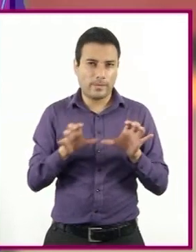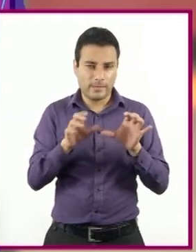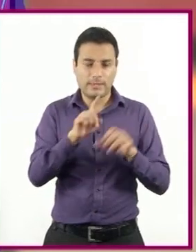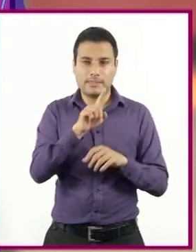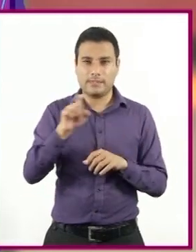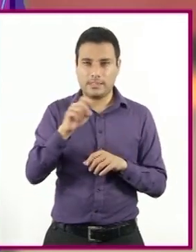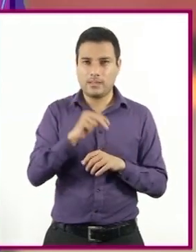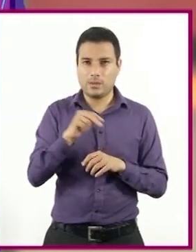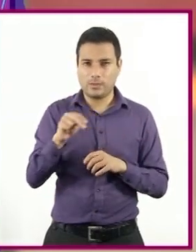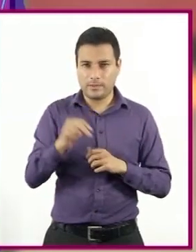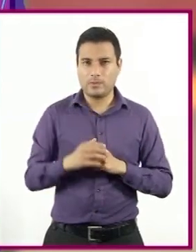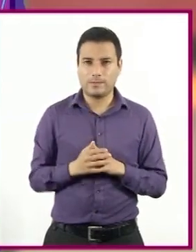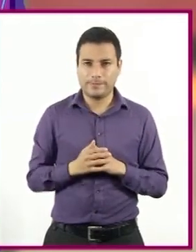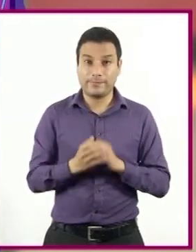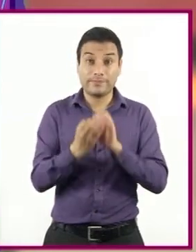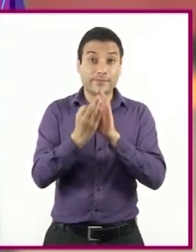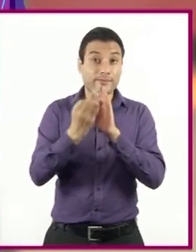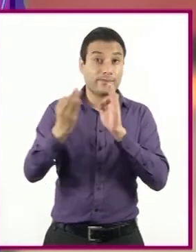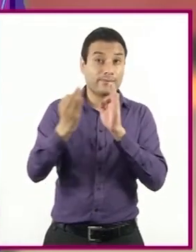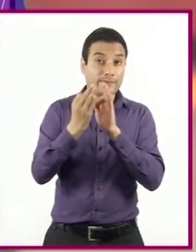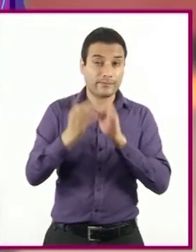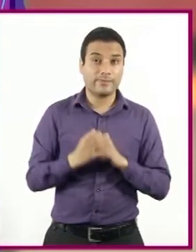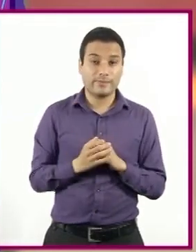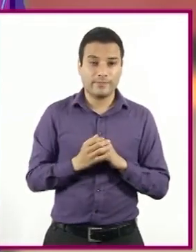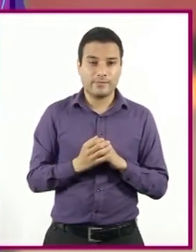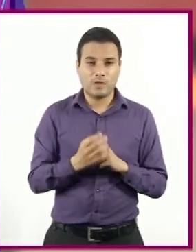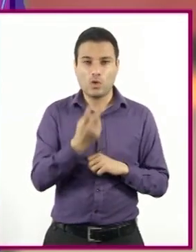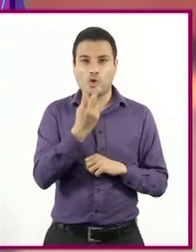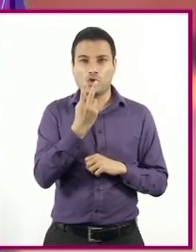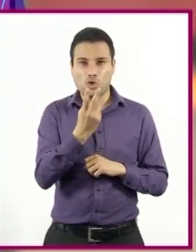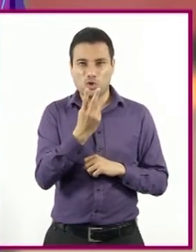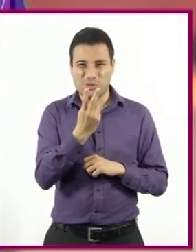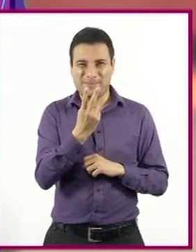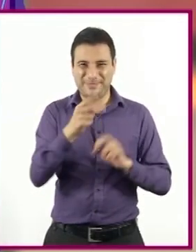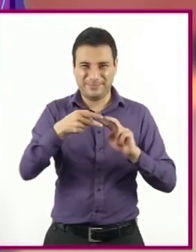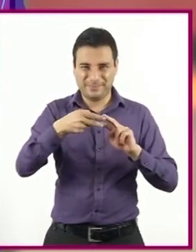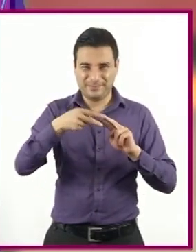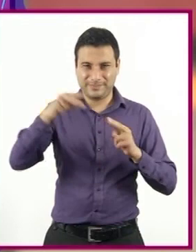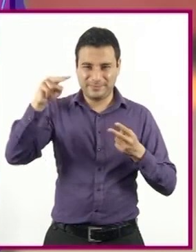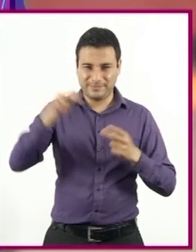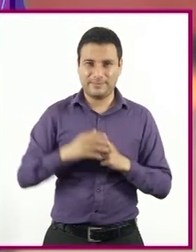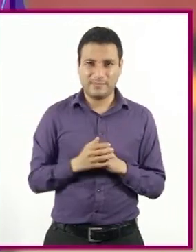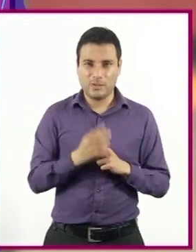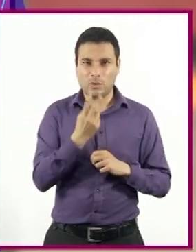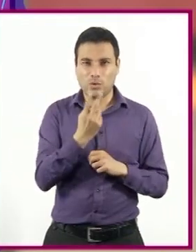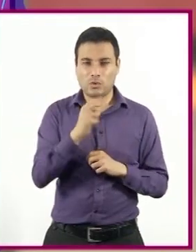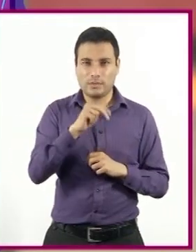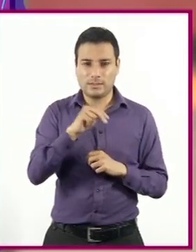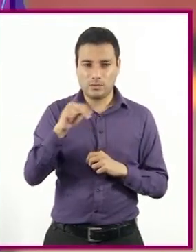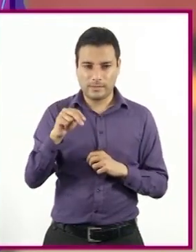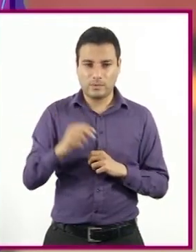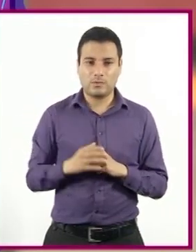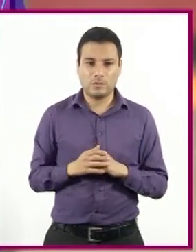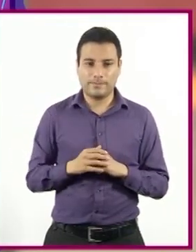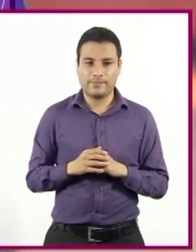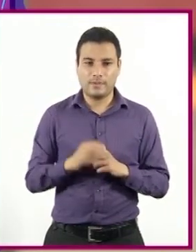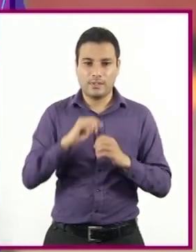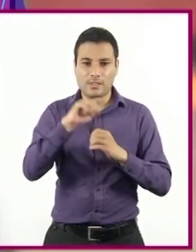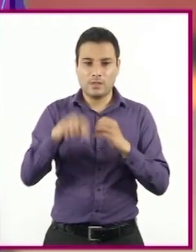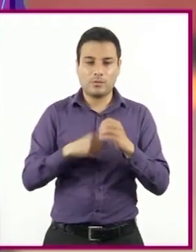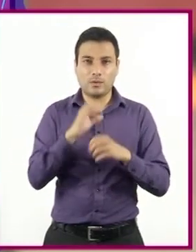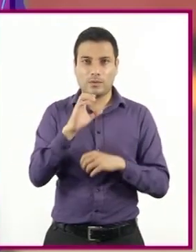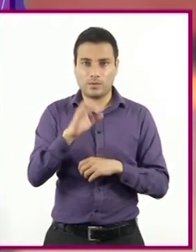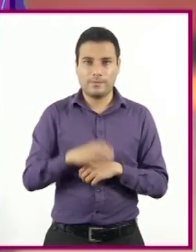nanómetros. La distancia entre dos hélices del ADN, 2 nanómetros. El ancho de un átomo de carbono,